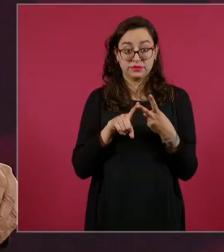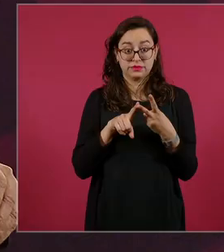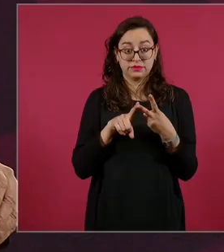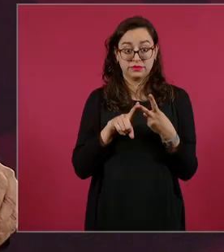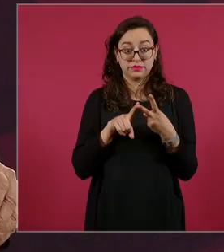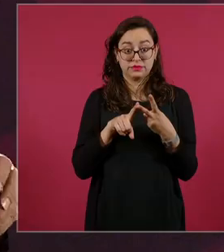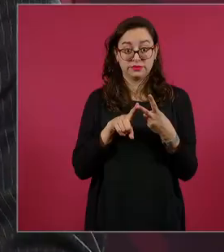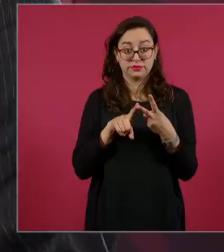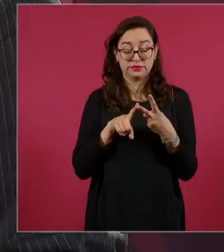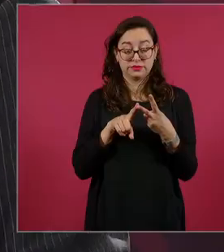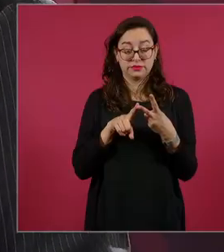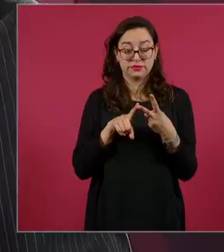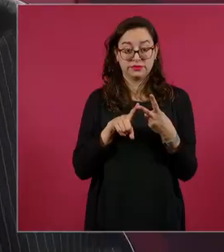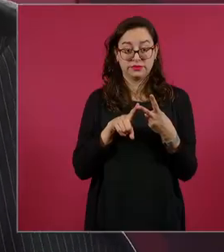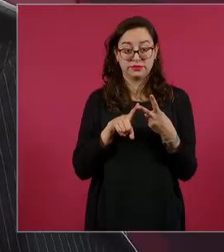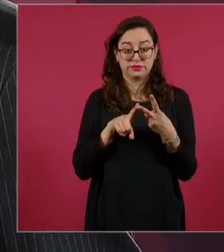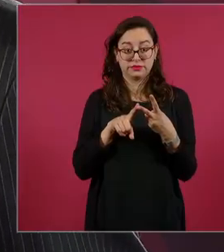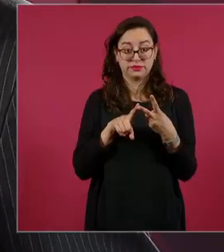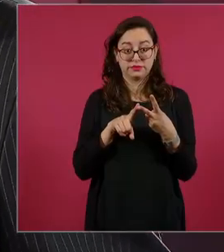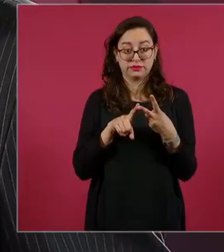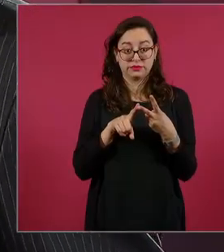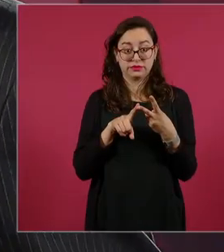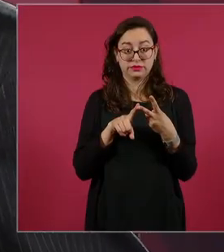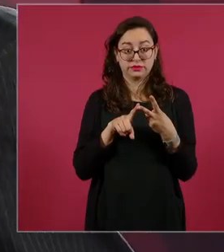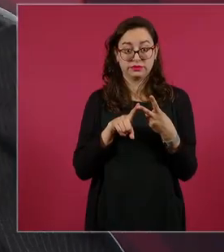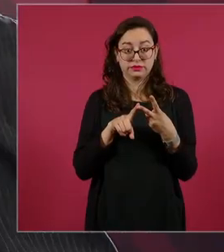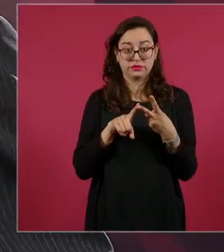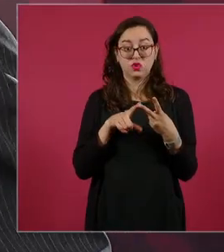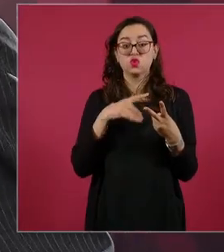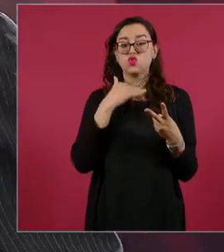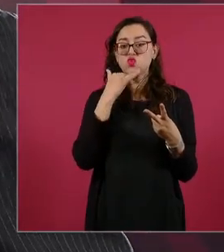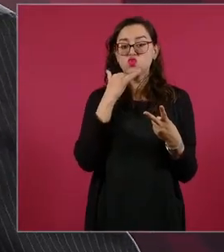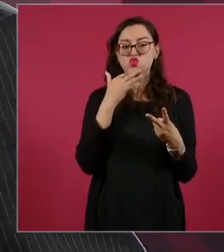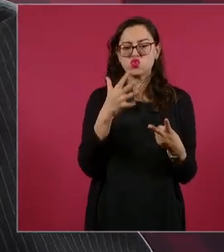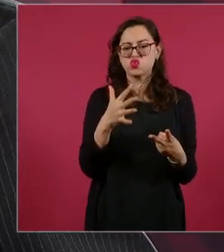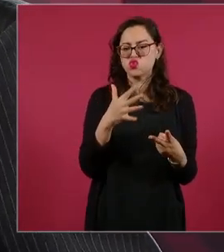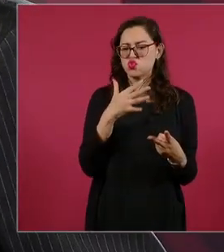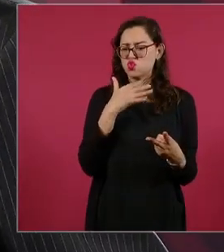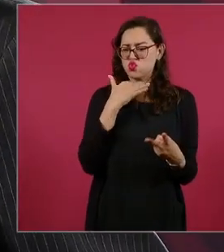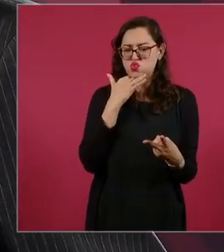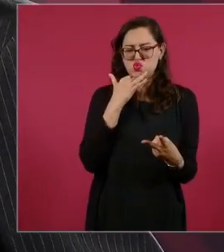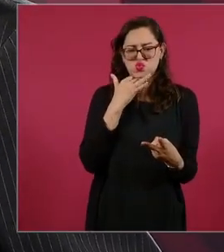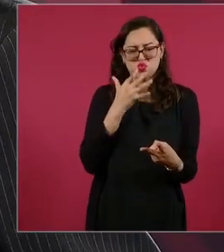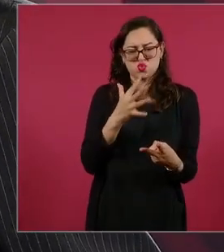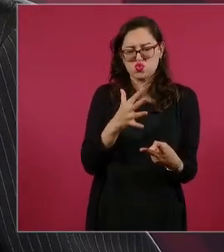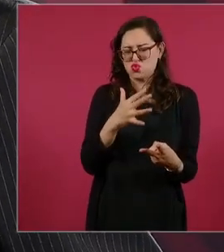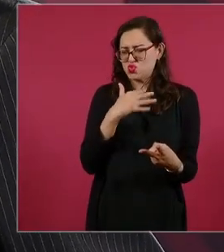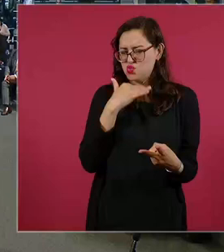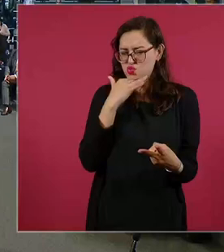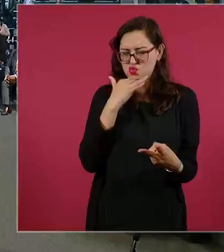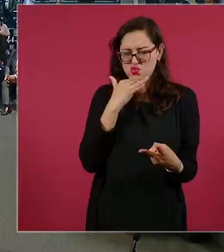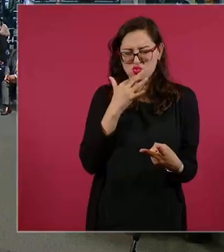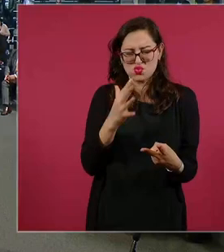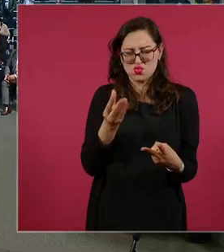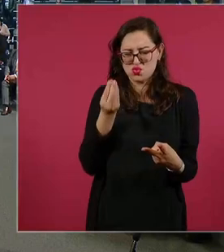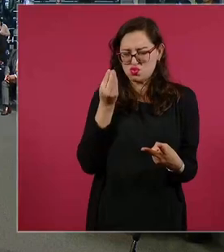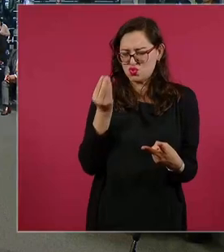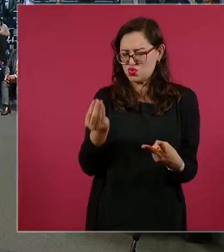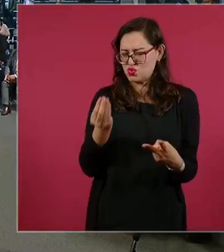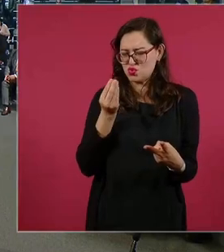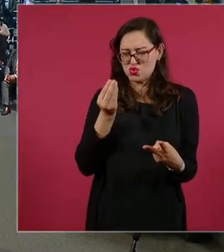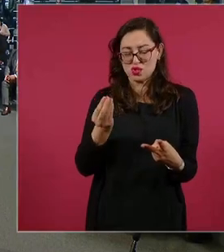es que son muy corruptos el dinero